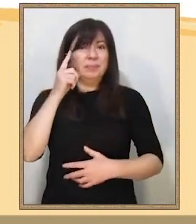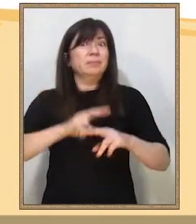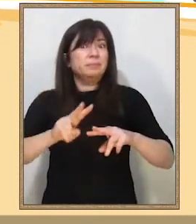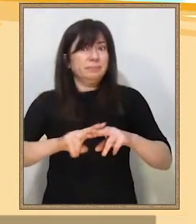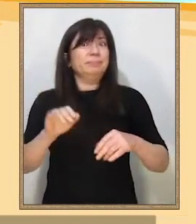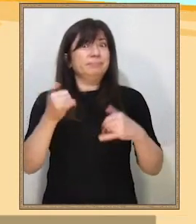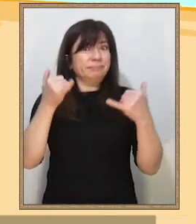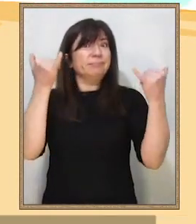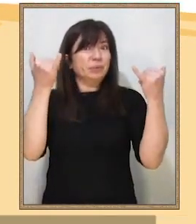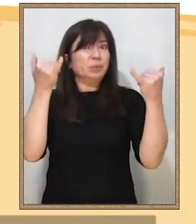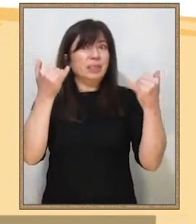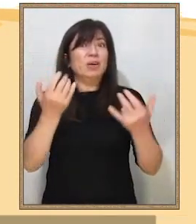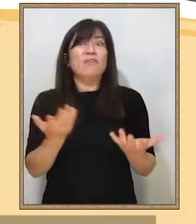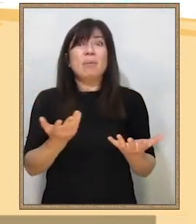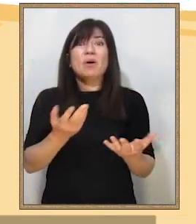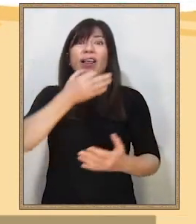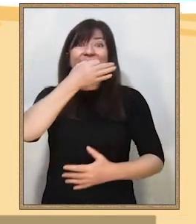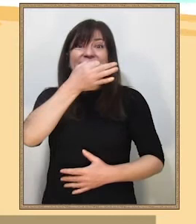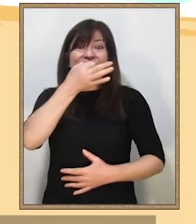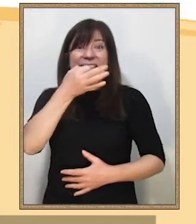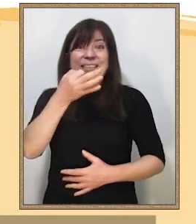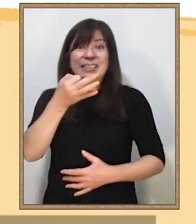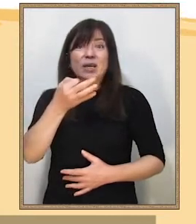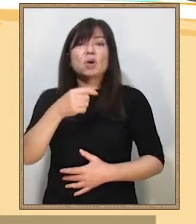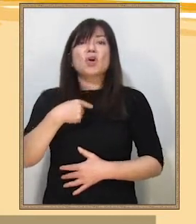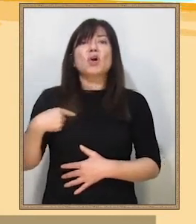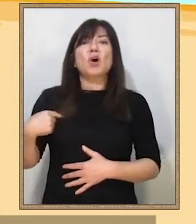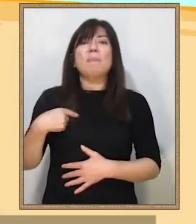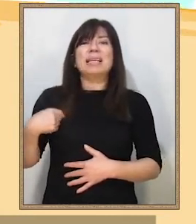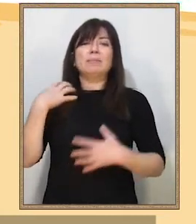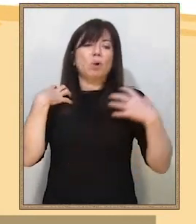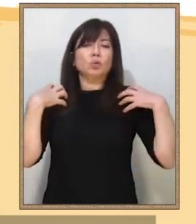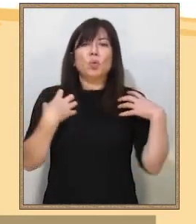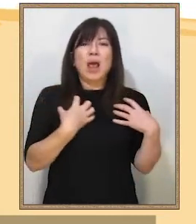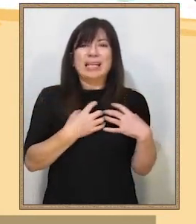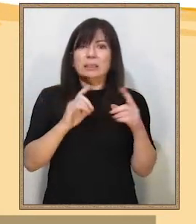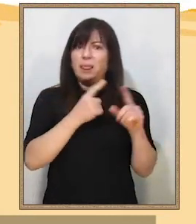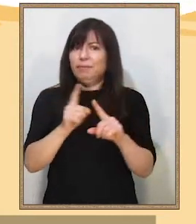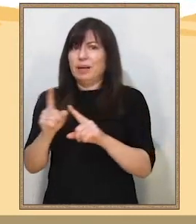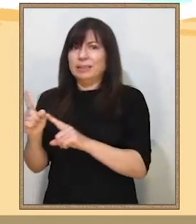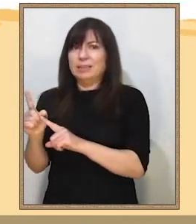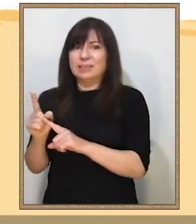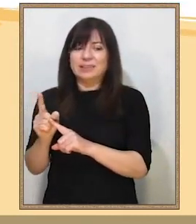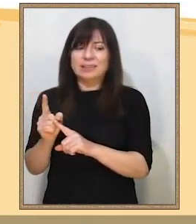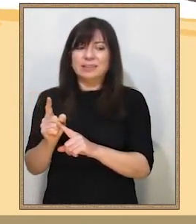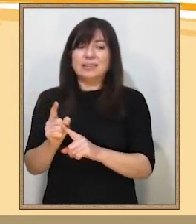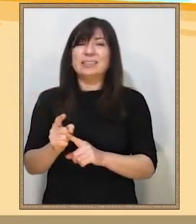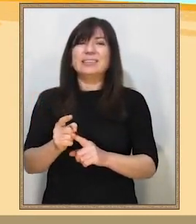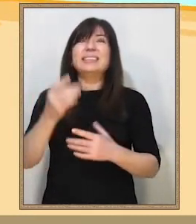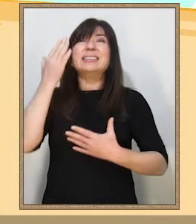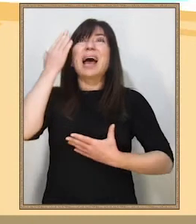un juego. Vamos a ir diciendo los nombres de las posturas. Entonces vamos. Saludo